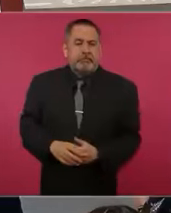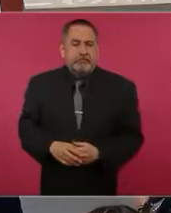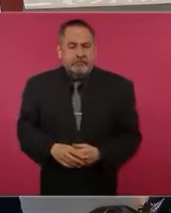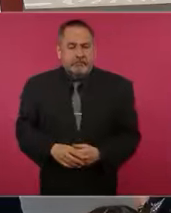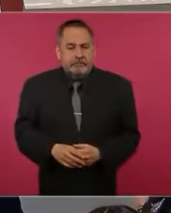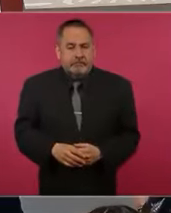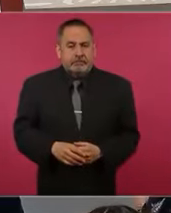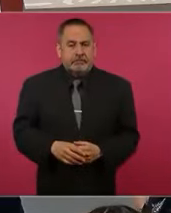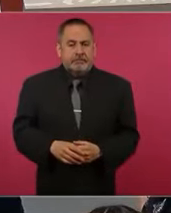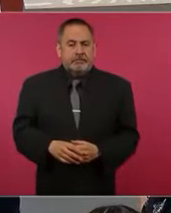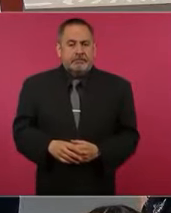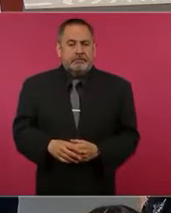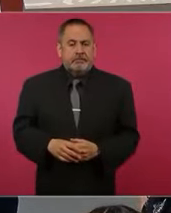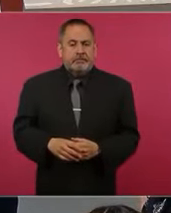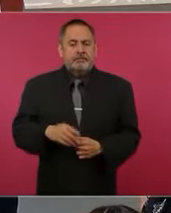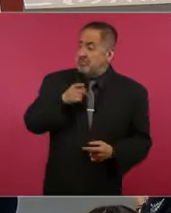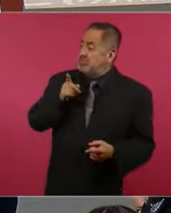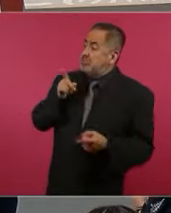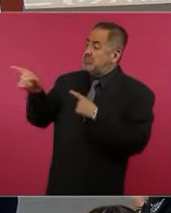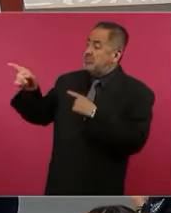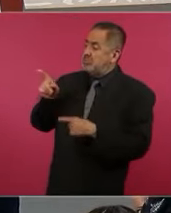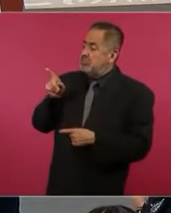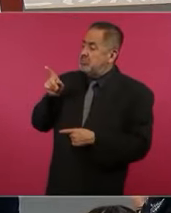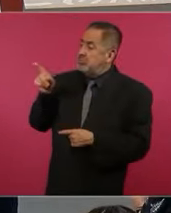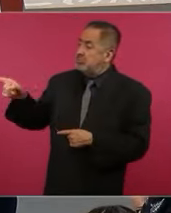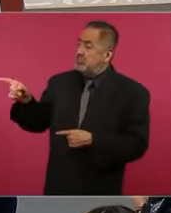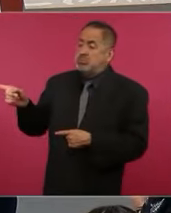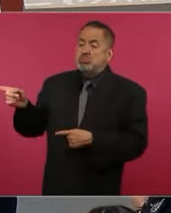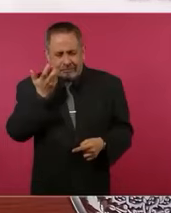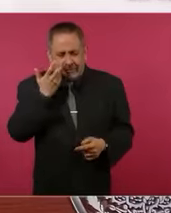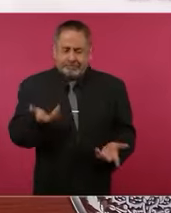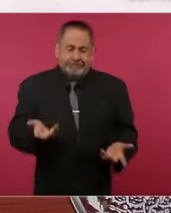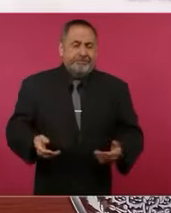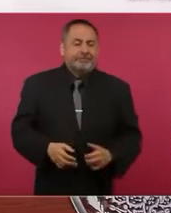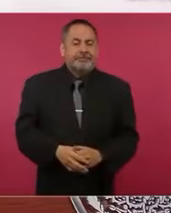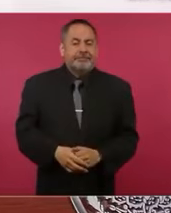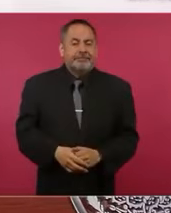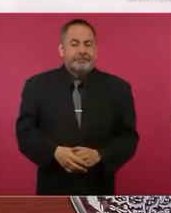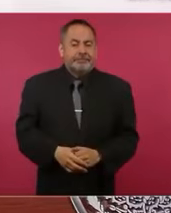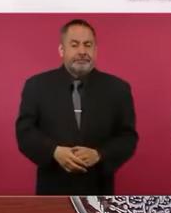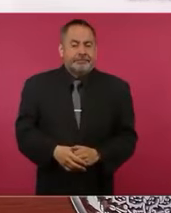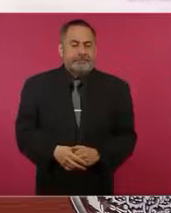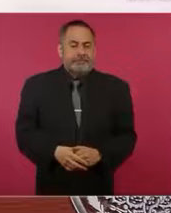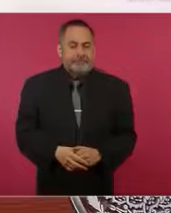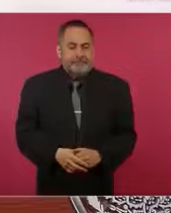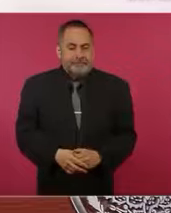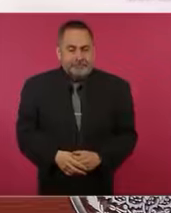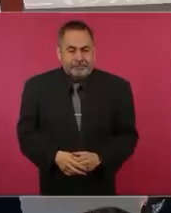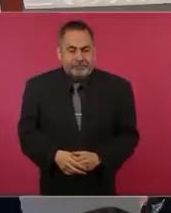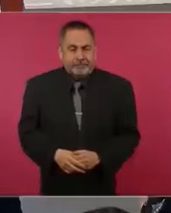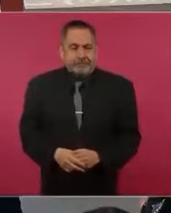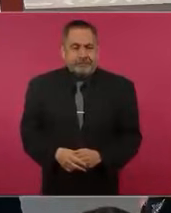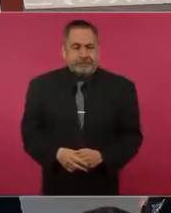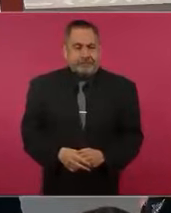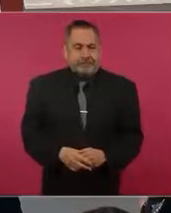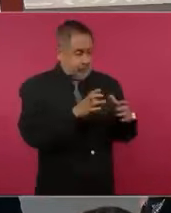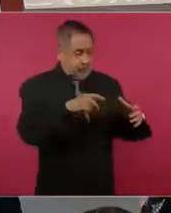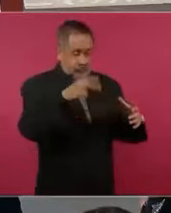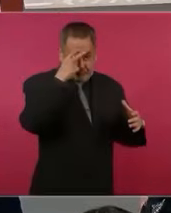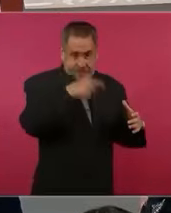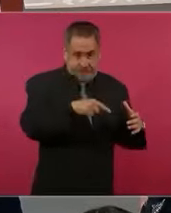de mis vínculos con la delincuencia organizada, pero no solo los de aquí, hasta el New York